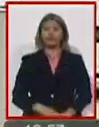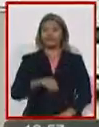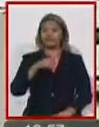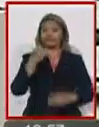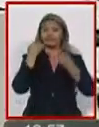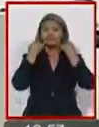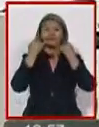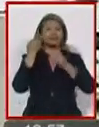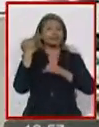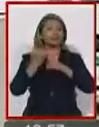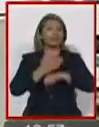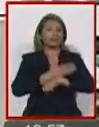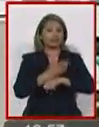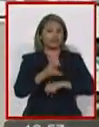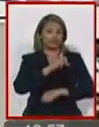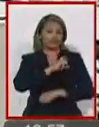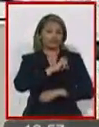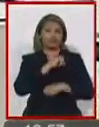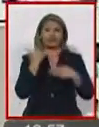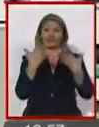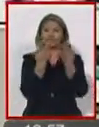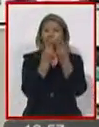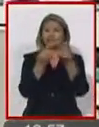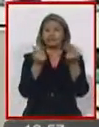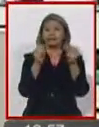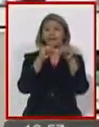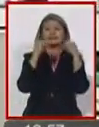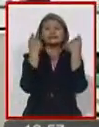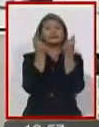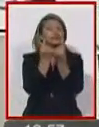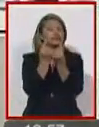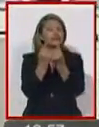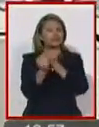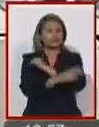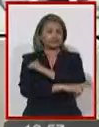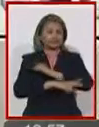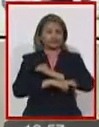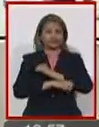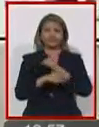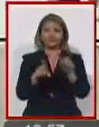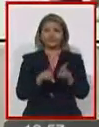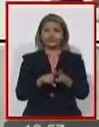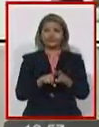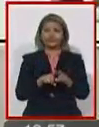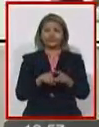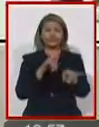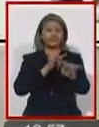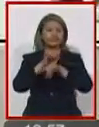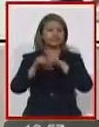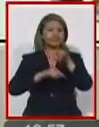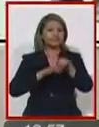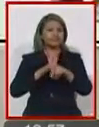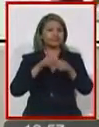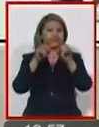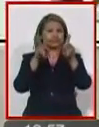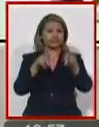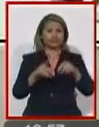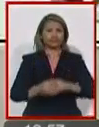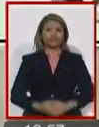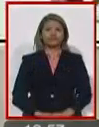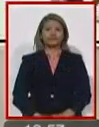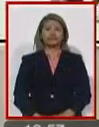otra información, en las últimas horas la policía ha logrado desarticular una banda de atracadores que además extorsionaba y estafaba a sus